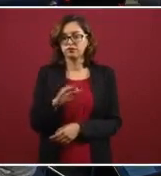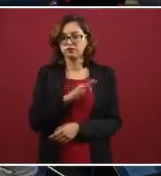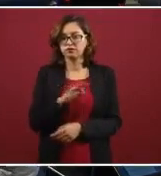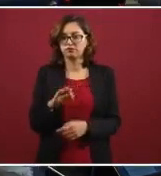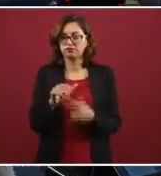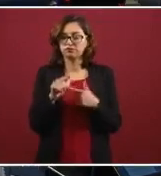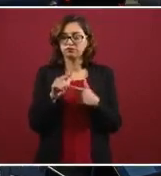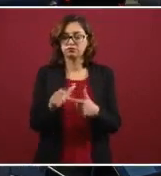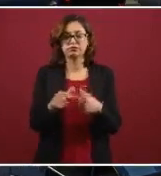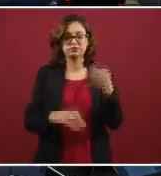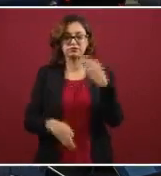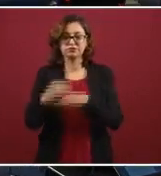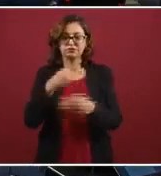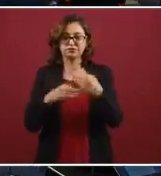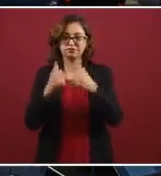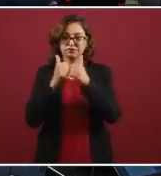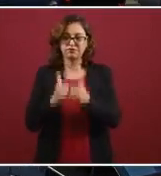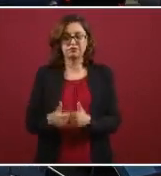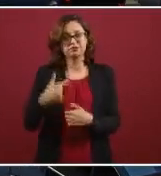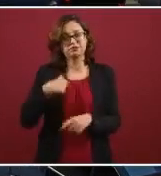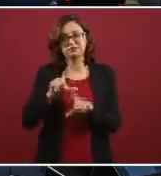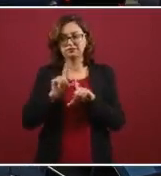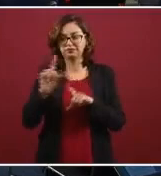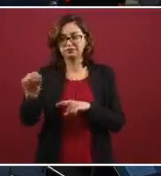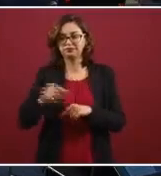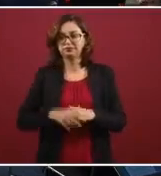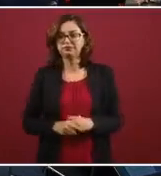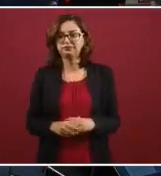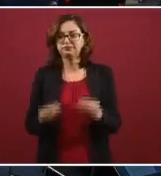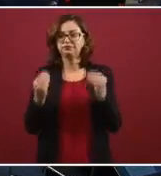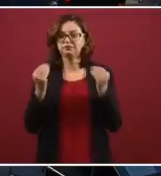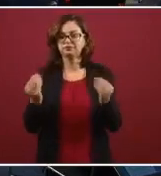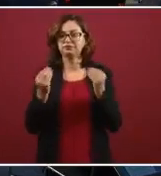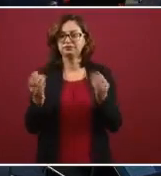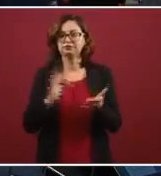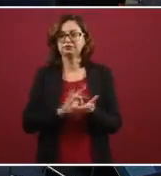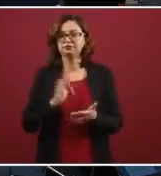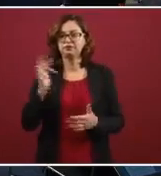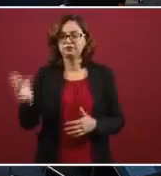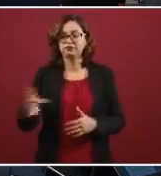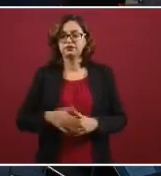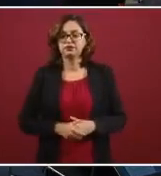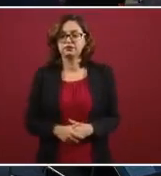todos, y yo me paso a retirar. Muchas gracias.